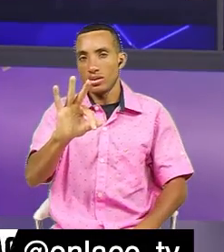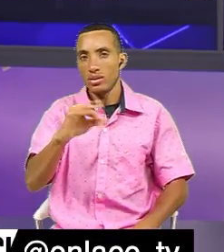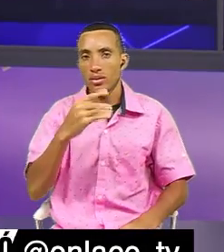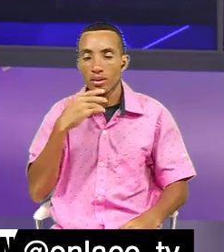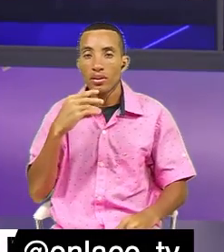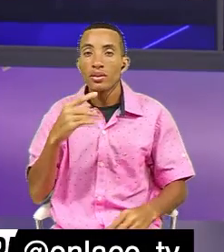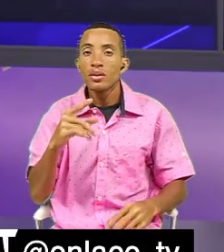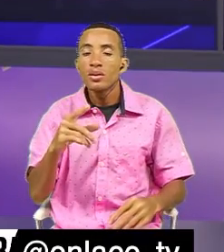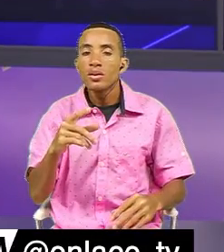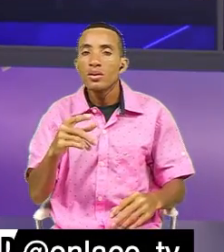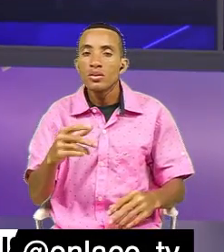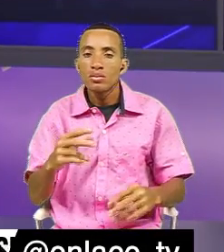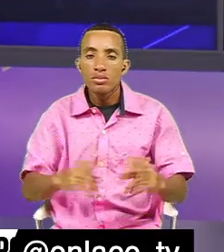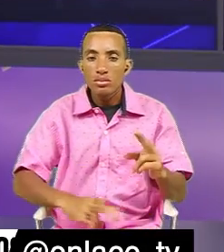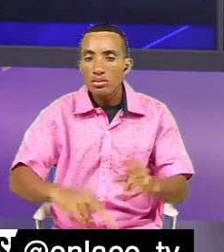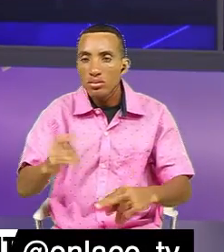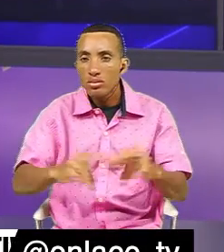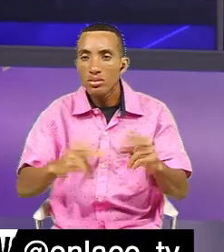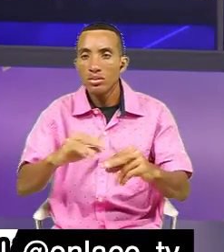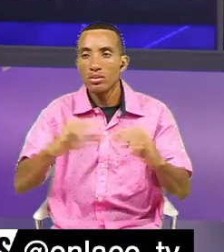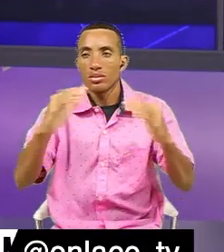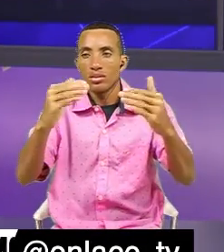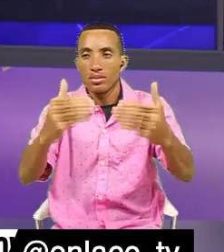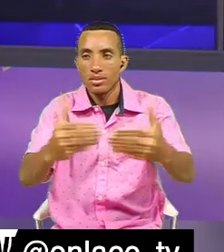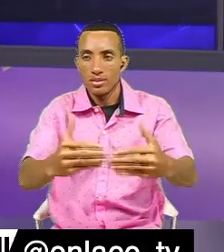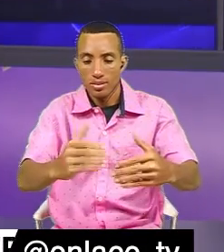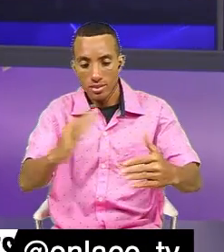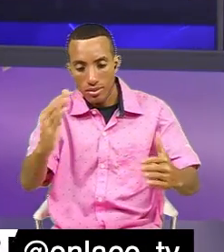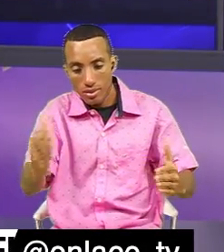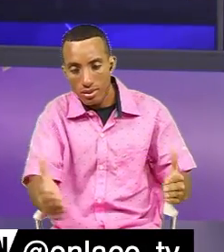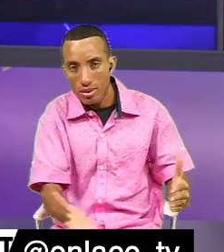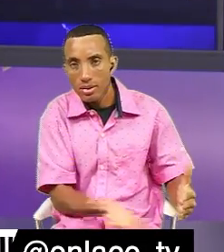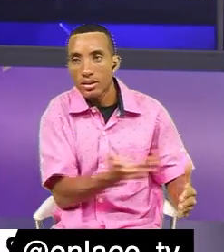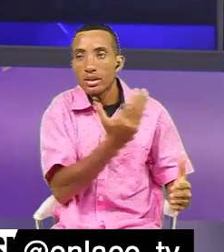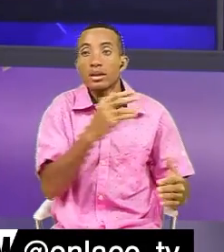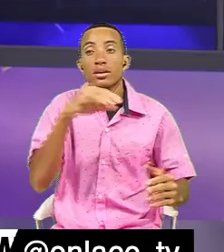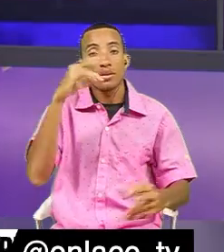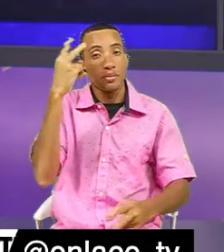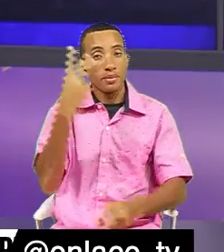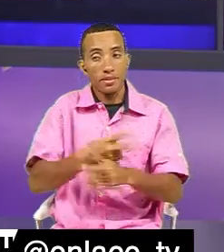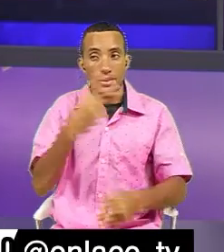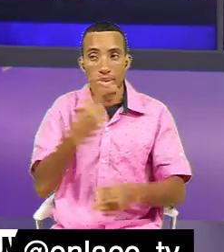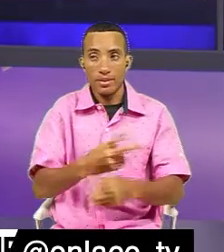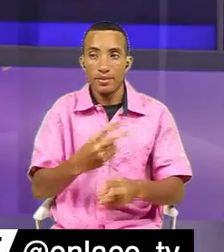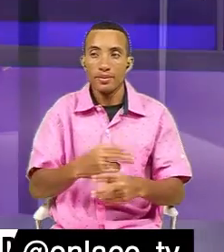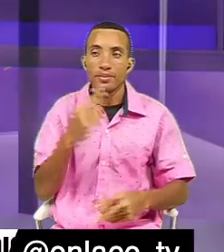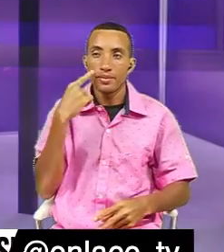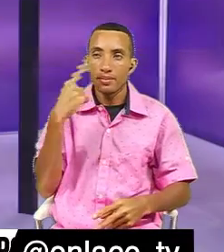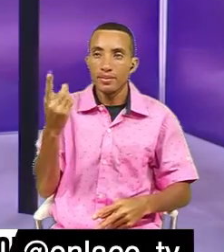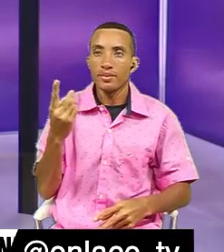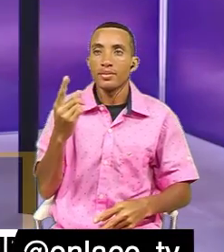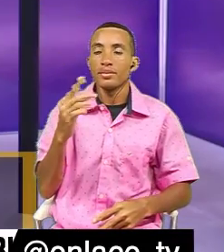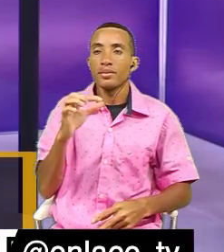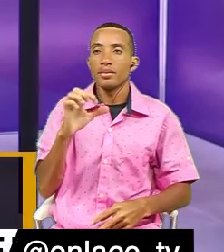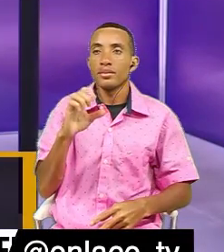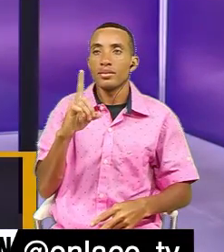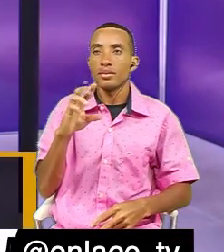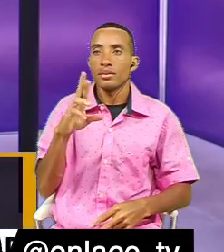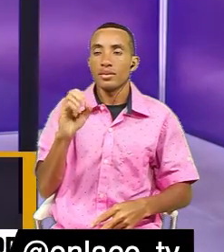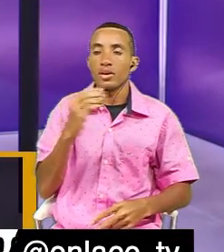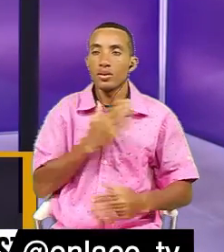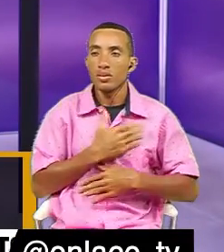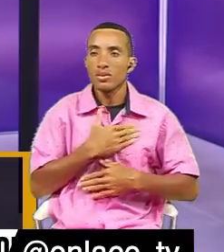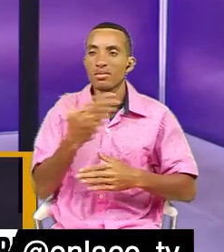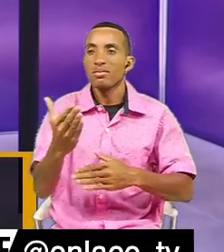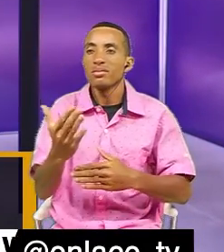una zanja. Nuestro director de noticias, Pedro Soberich, está en directo con la comunidad. Pedro, lo saludamos. Buenas tardes. Adelante. ¿Y